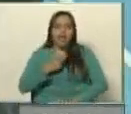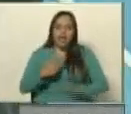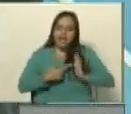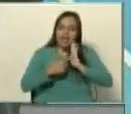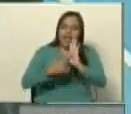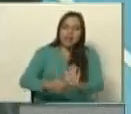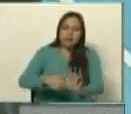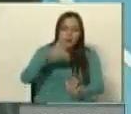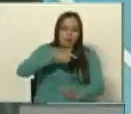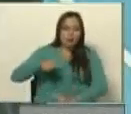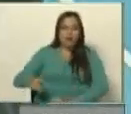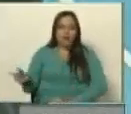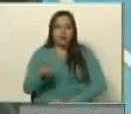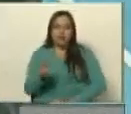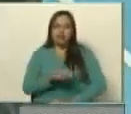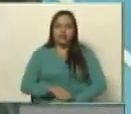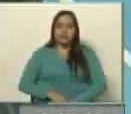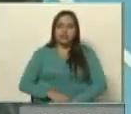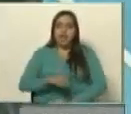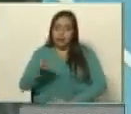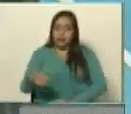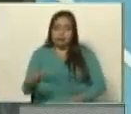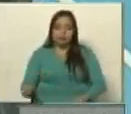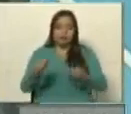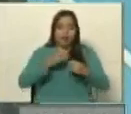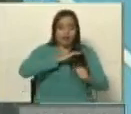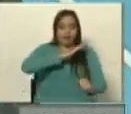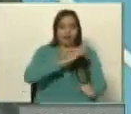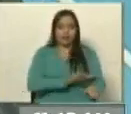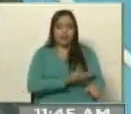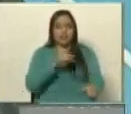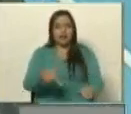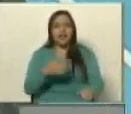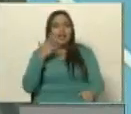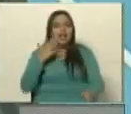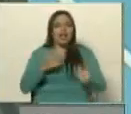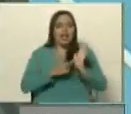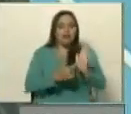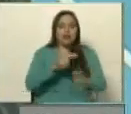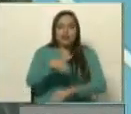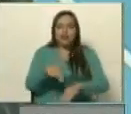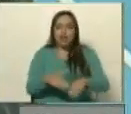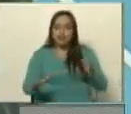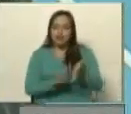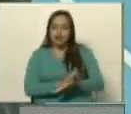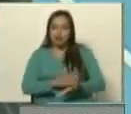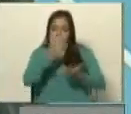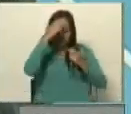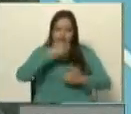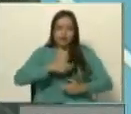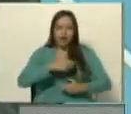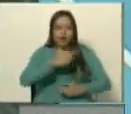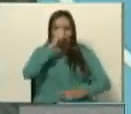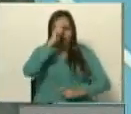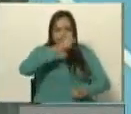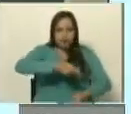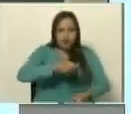venezolano empoderado de la gestión y del poder, y el ejemplo nacional de dignificación de la vida de los venezolanos. En este encuentro